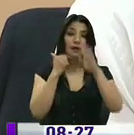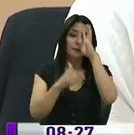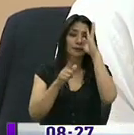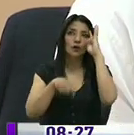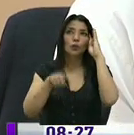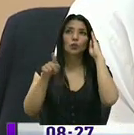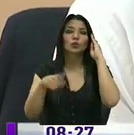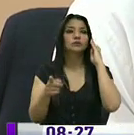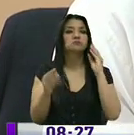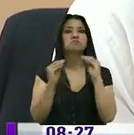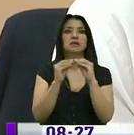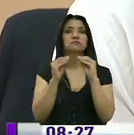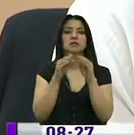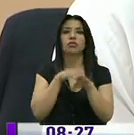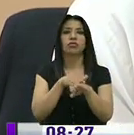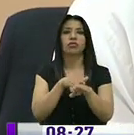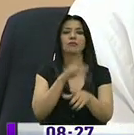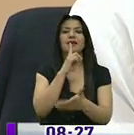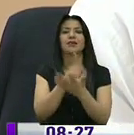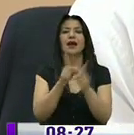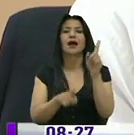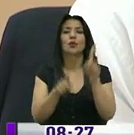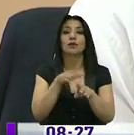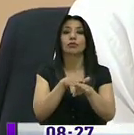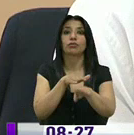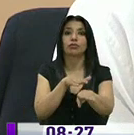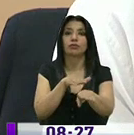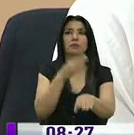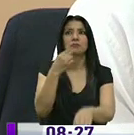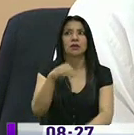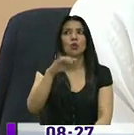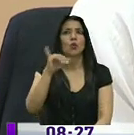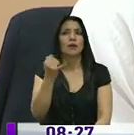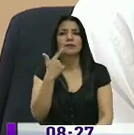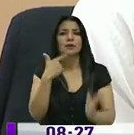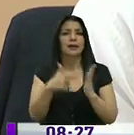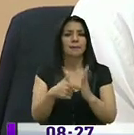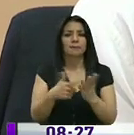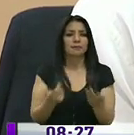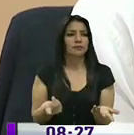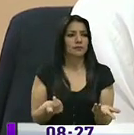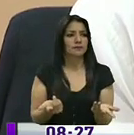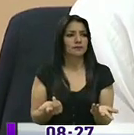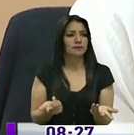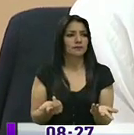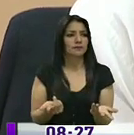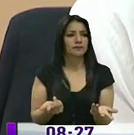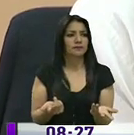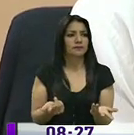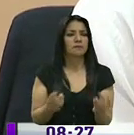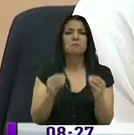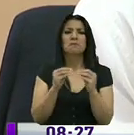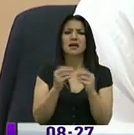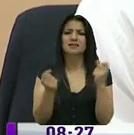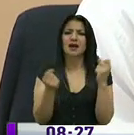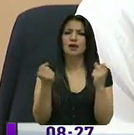tenemos bastante congestión vehícular habló de los días miércoles y jueves que estadísticamente se presenta mayor incremento de vehículos eso también